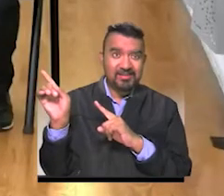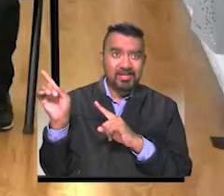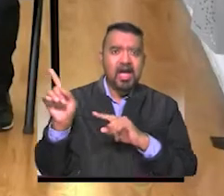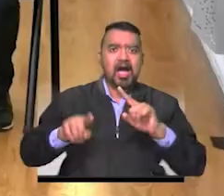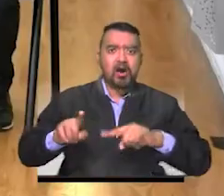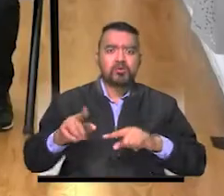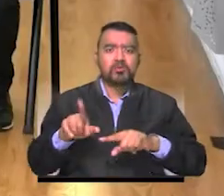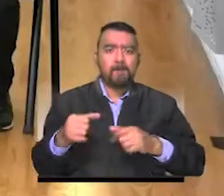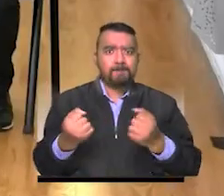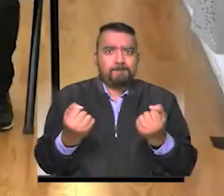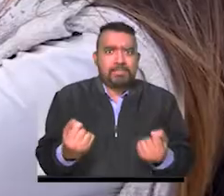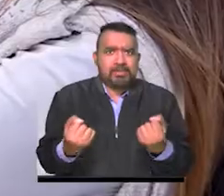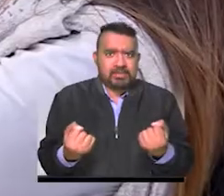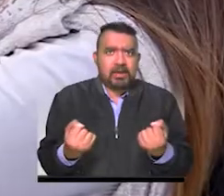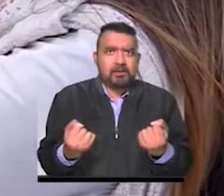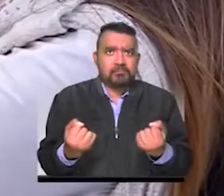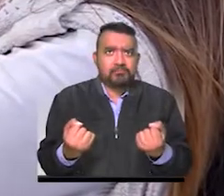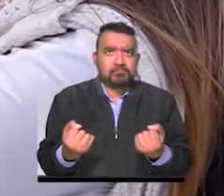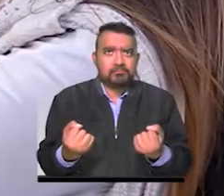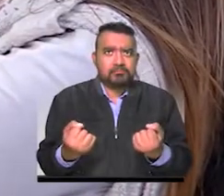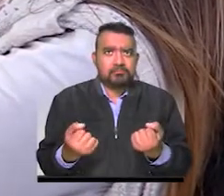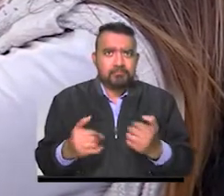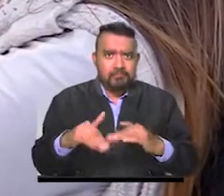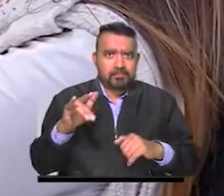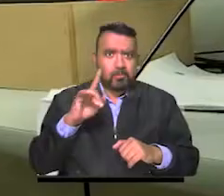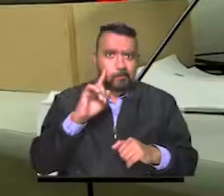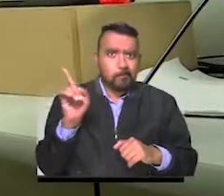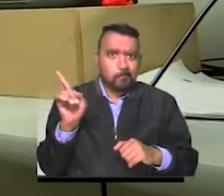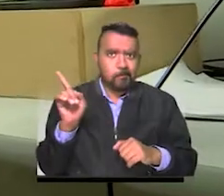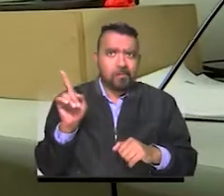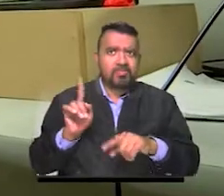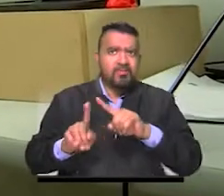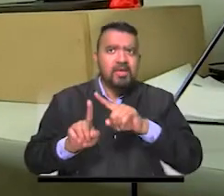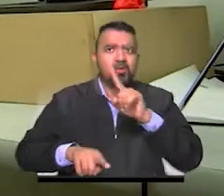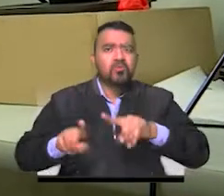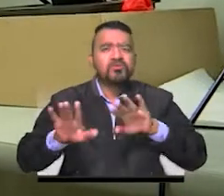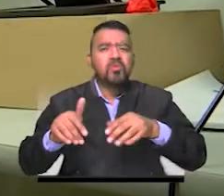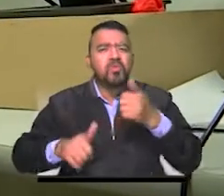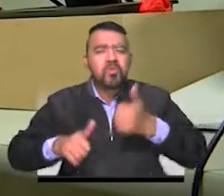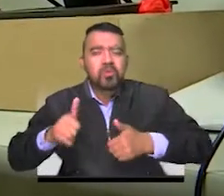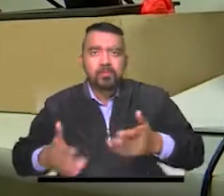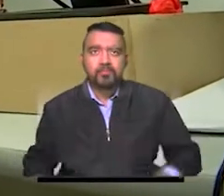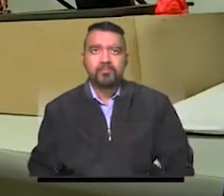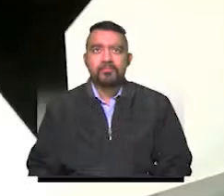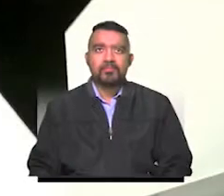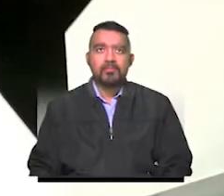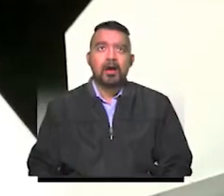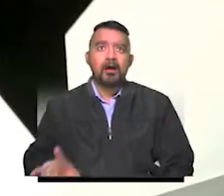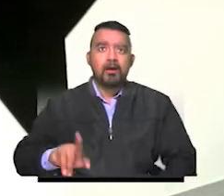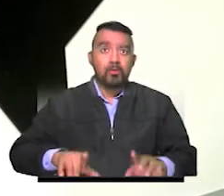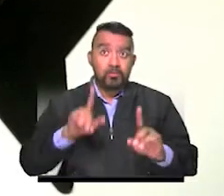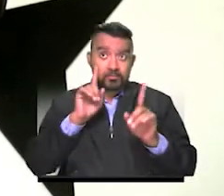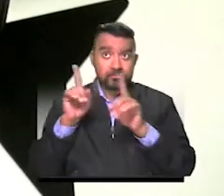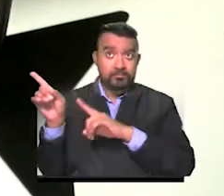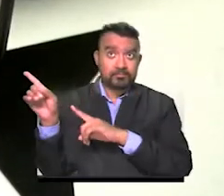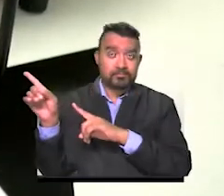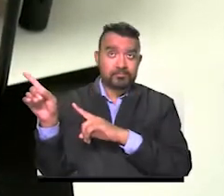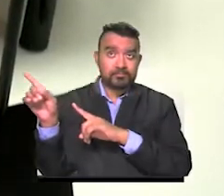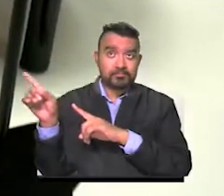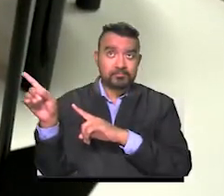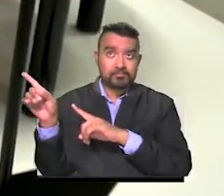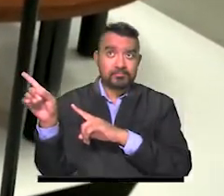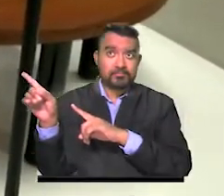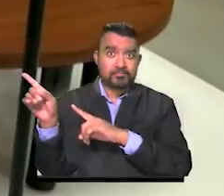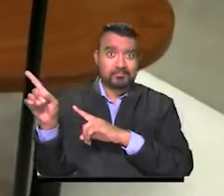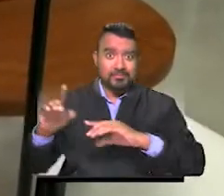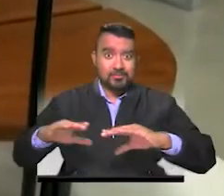pesada, donde se almacenan todos los productos. Pueden ser incluso desde alimentos hasta cerámicas, porque la organización Corona también